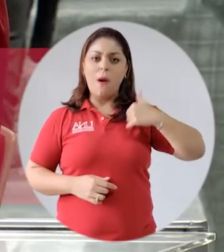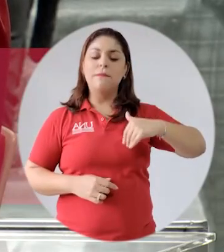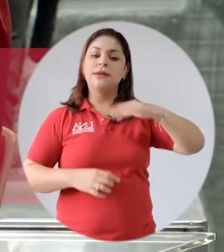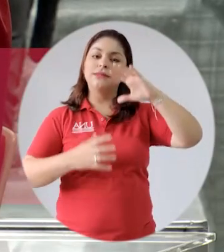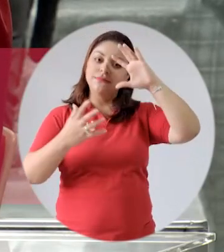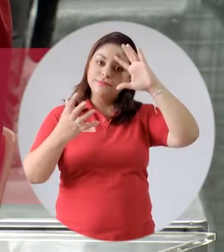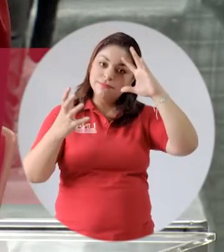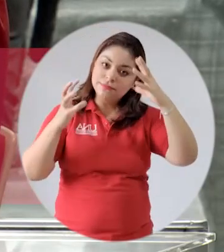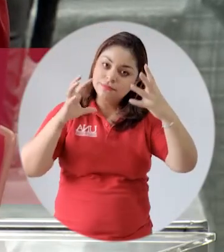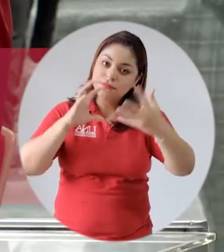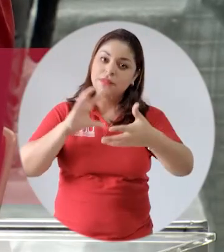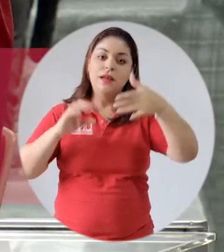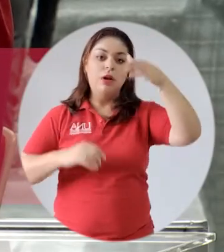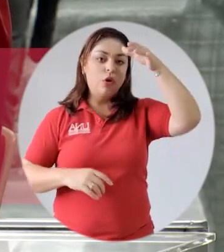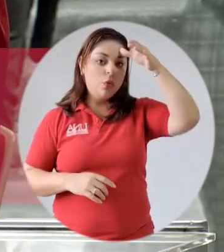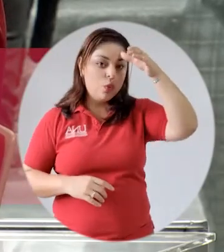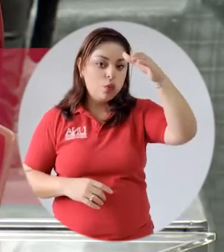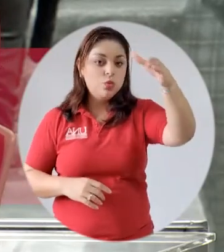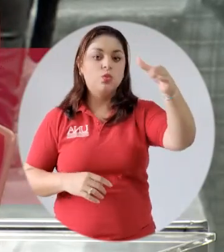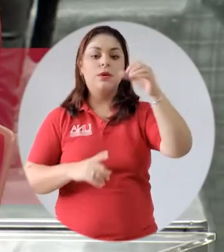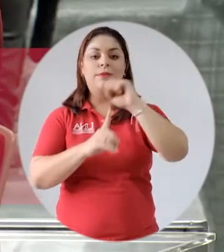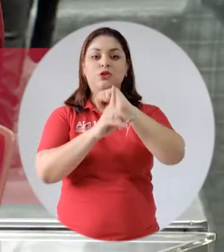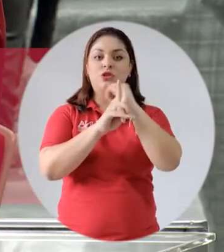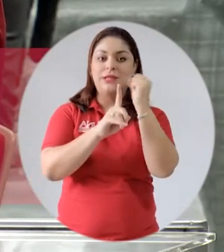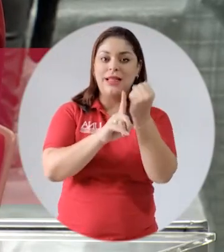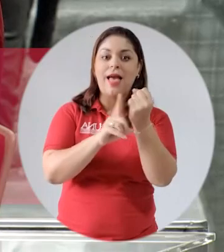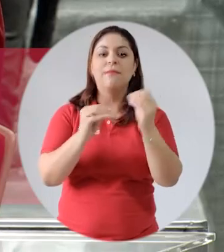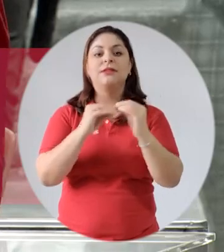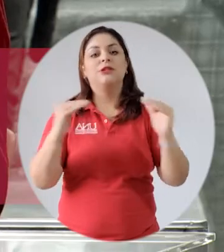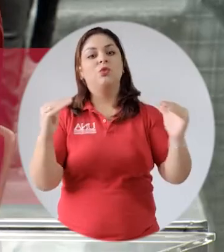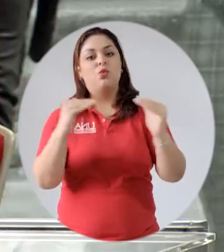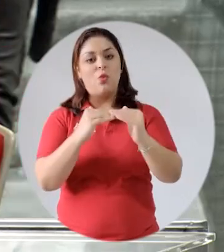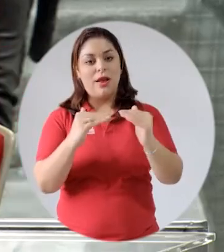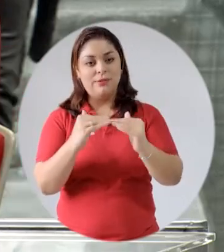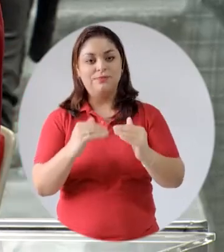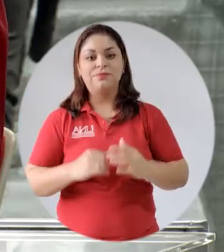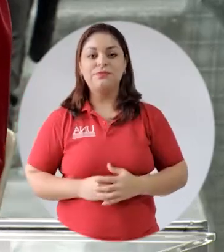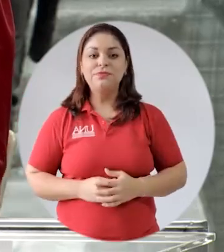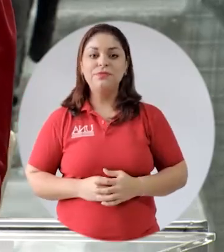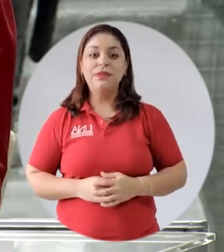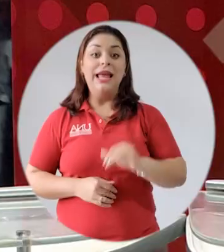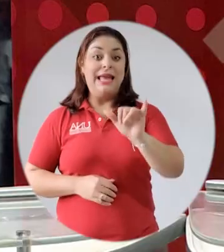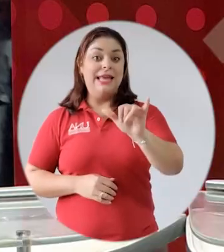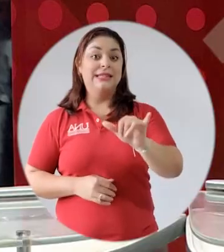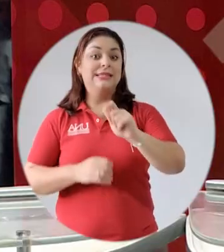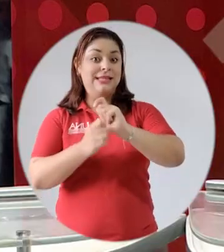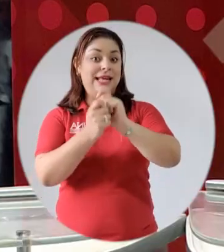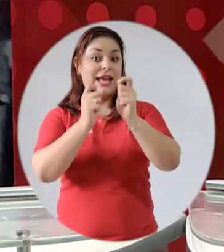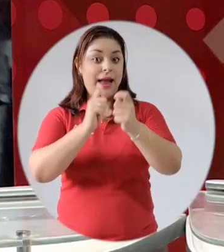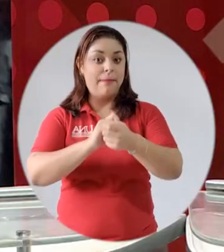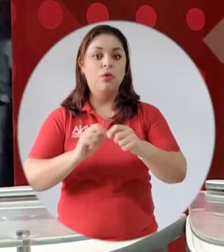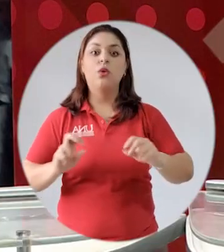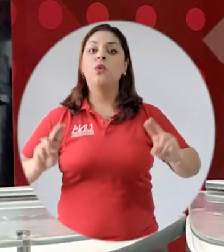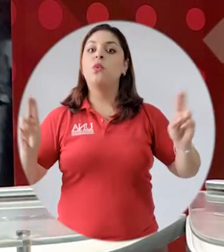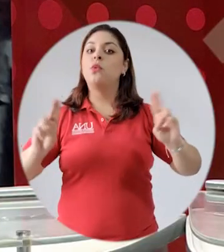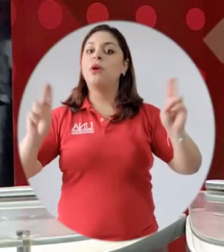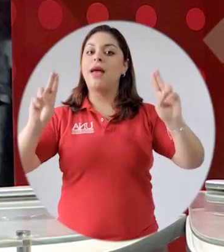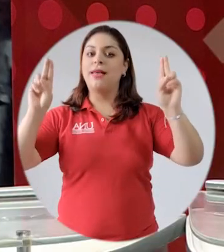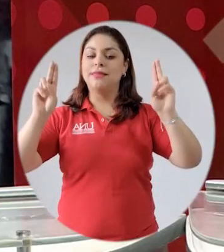participación dentro del cuidado y de trabajo no remunerado dentro del hogar. a diferencia del